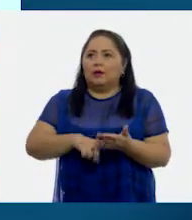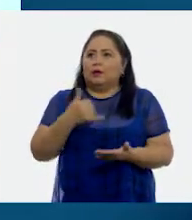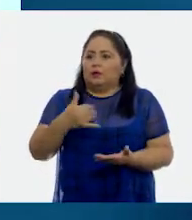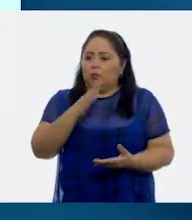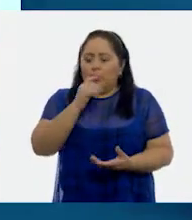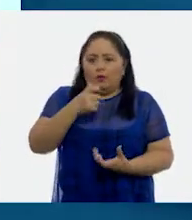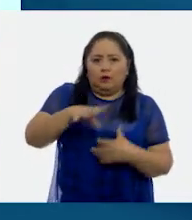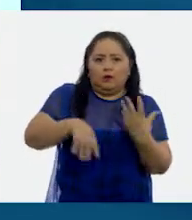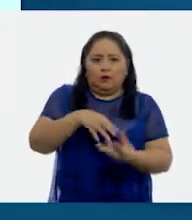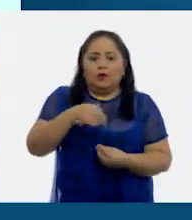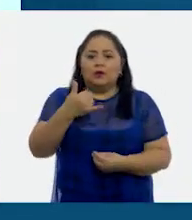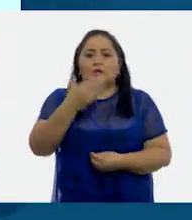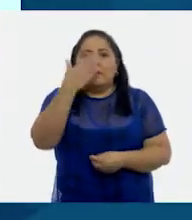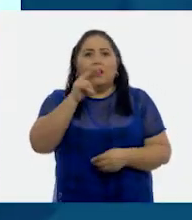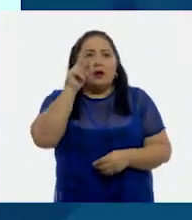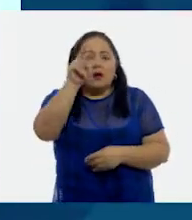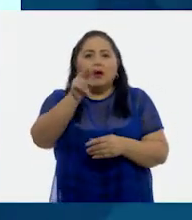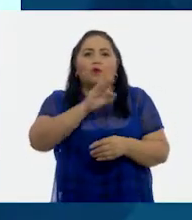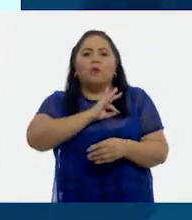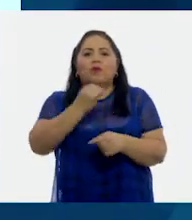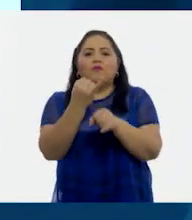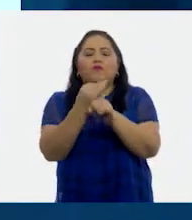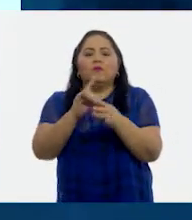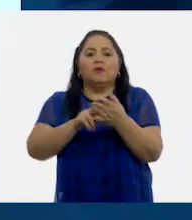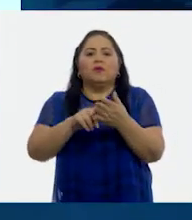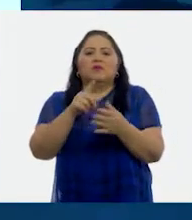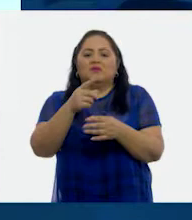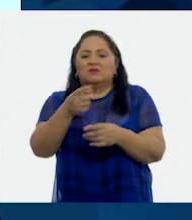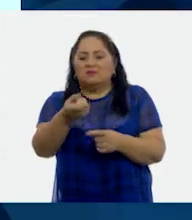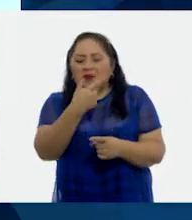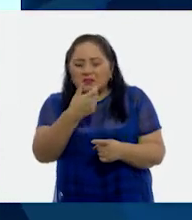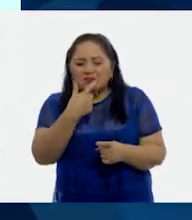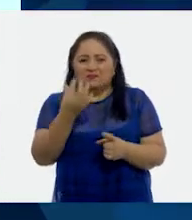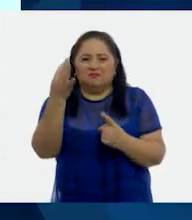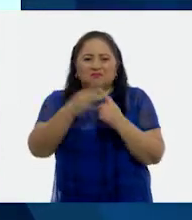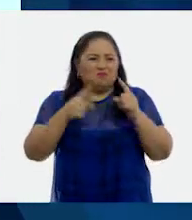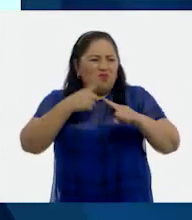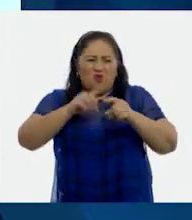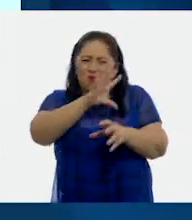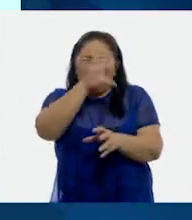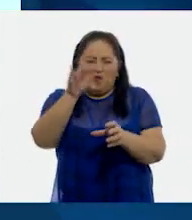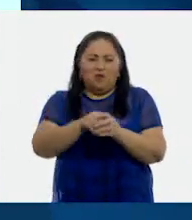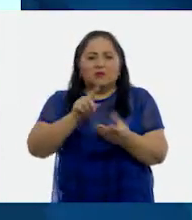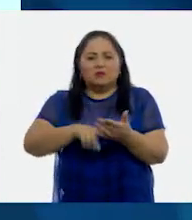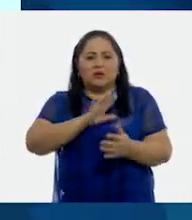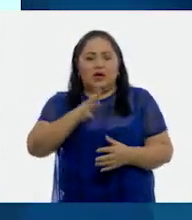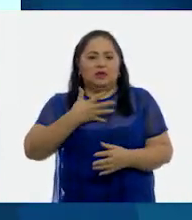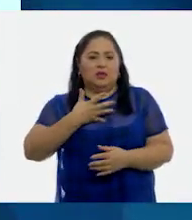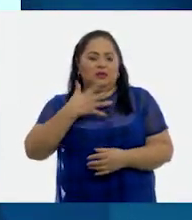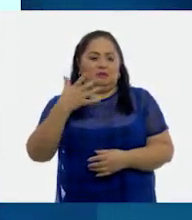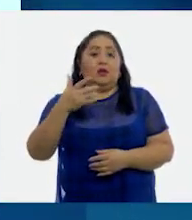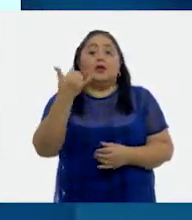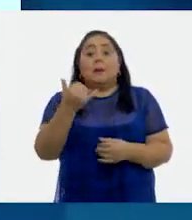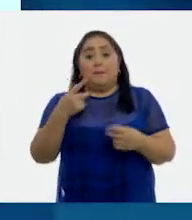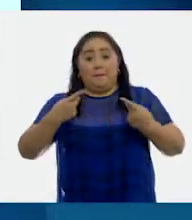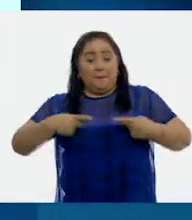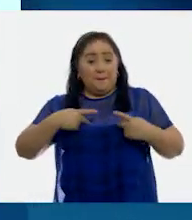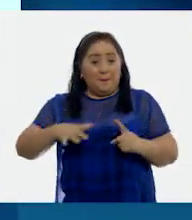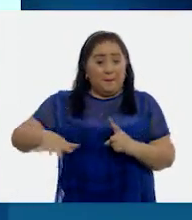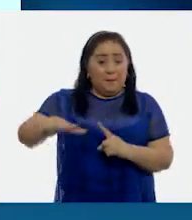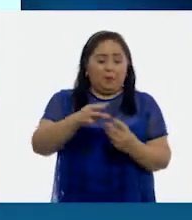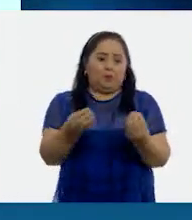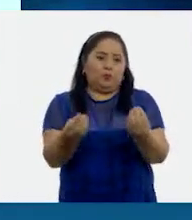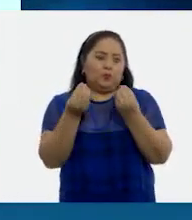mayor acceso a la información relacionada con anticonceptivos. En el medio urbano suele haber una sobrepoblación, ya